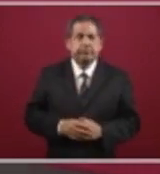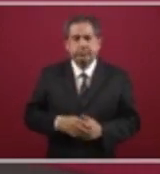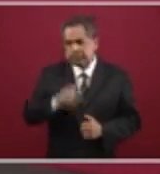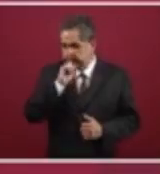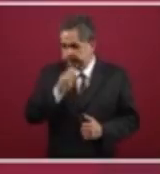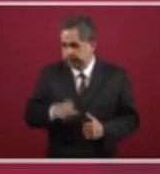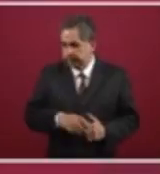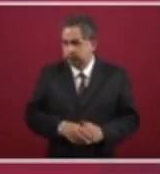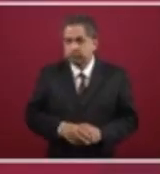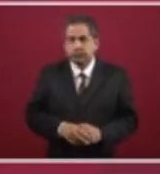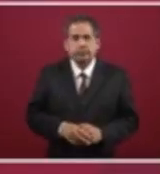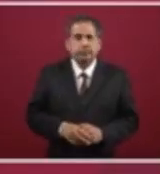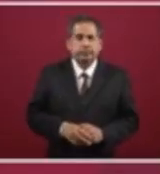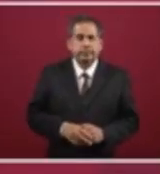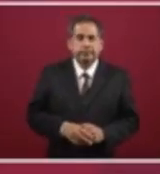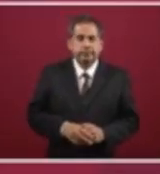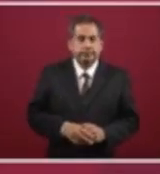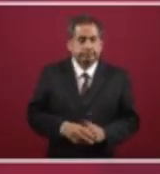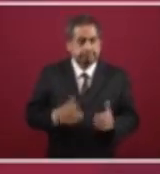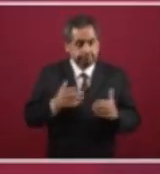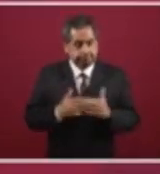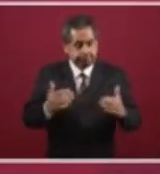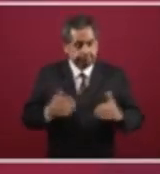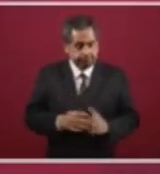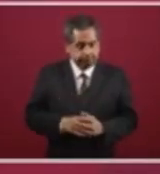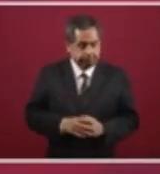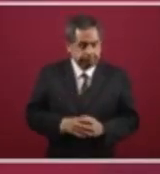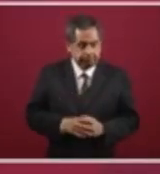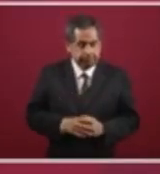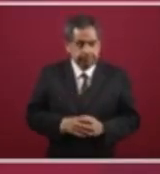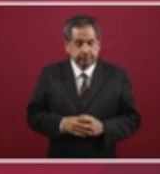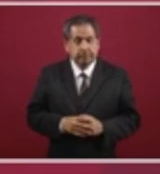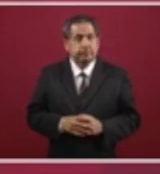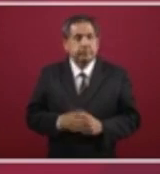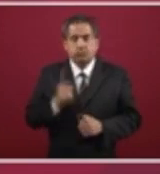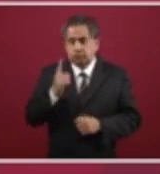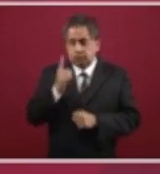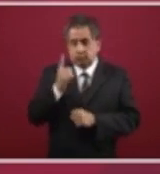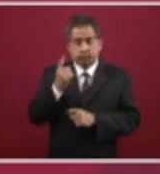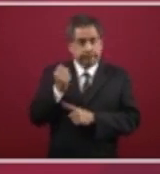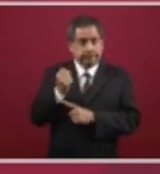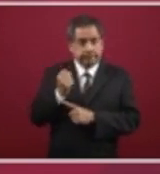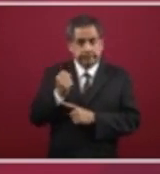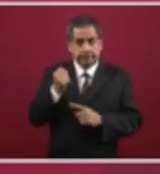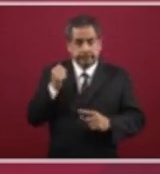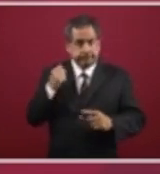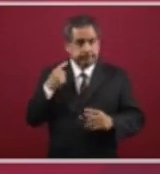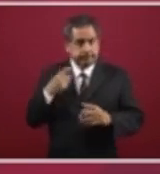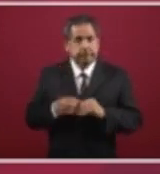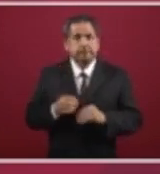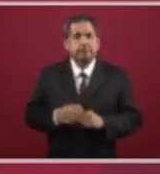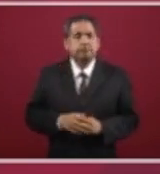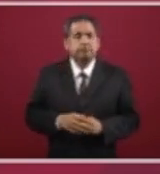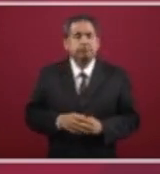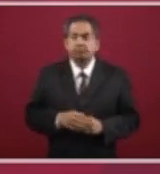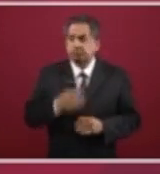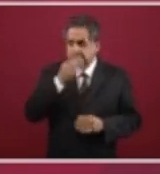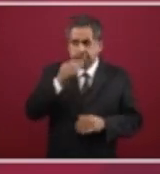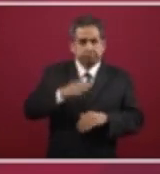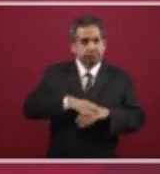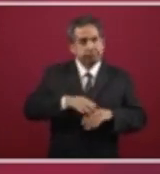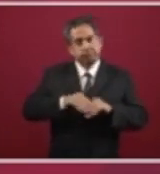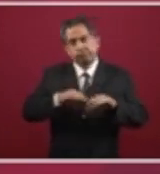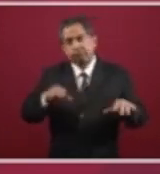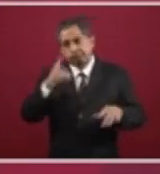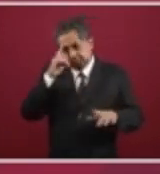también que ahora que regresen el día primero de septiembre, enviar una iniciativa